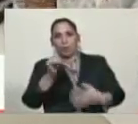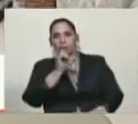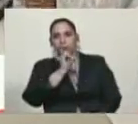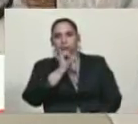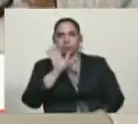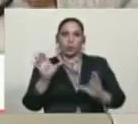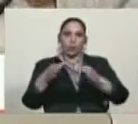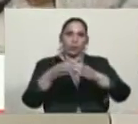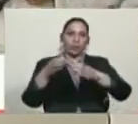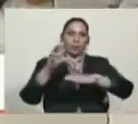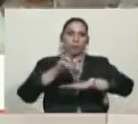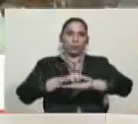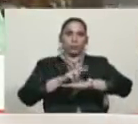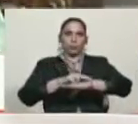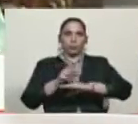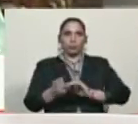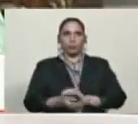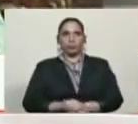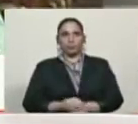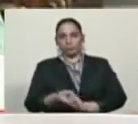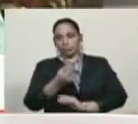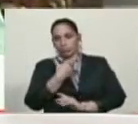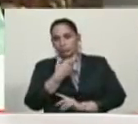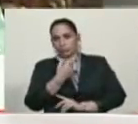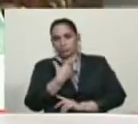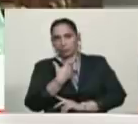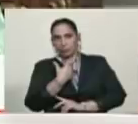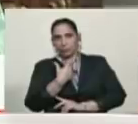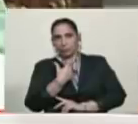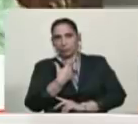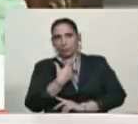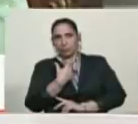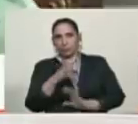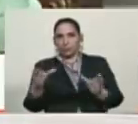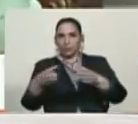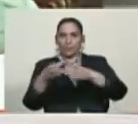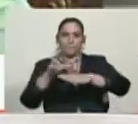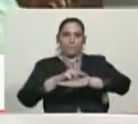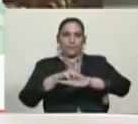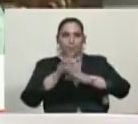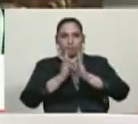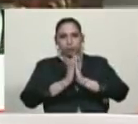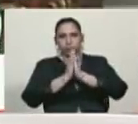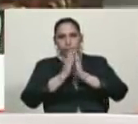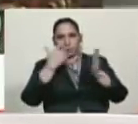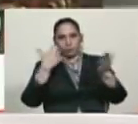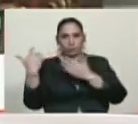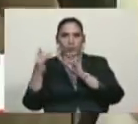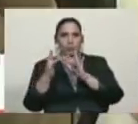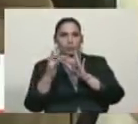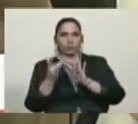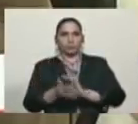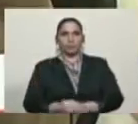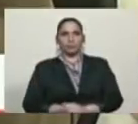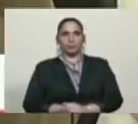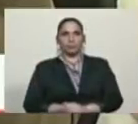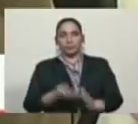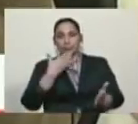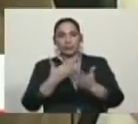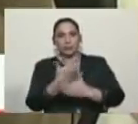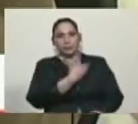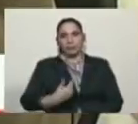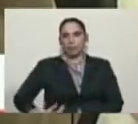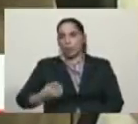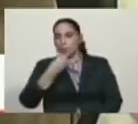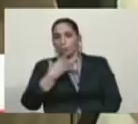equipamiento de medicinas y de equipos médicos por favor doctor y gracias presidente bueno aquí